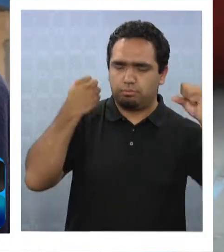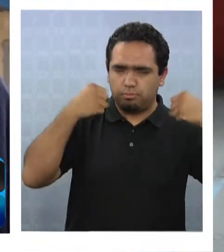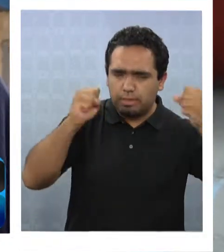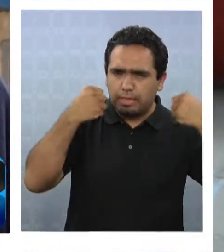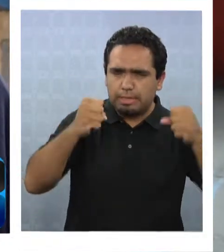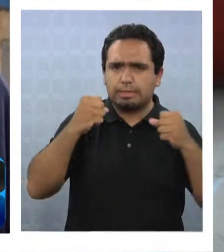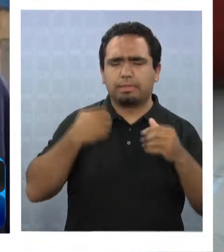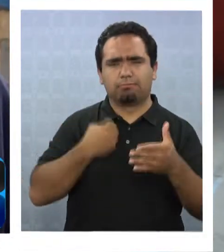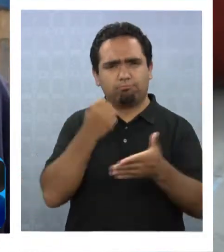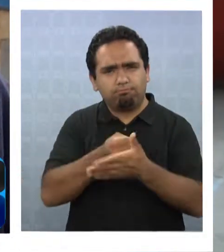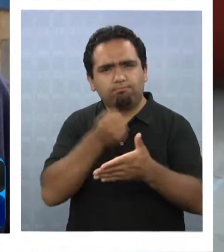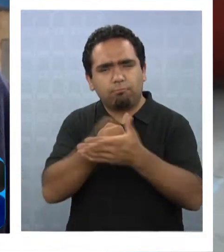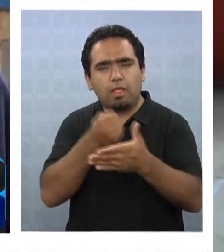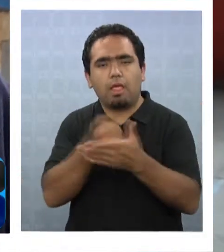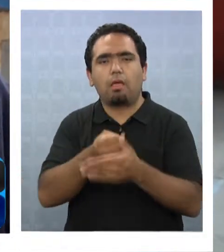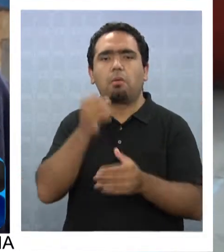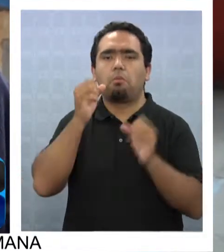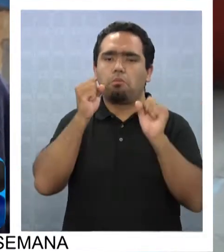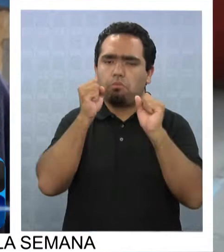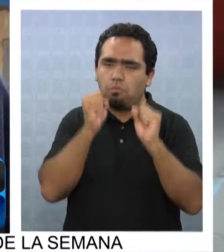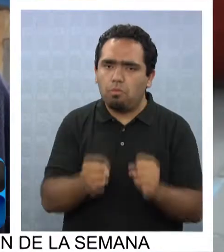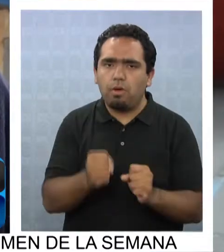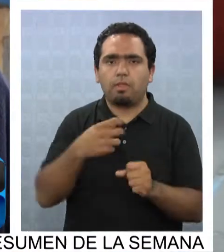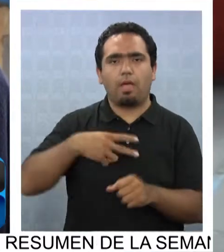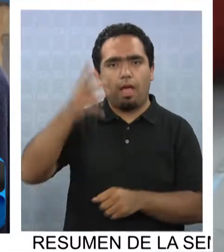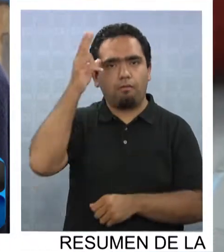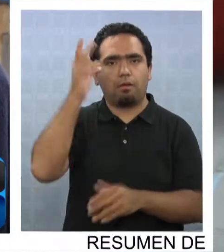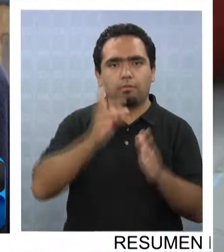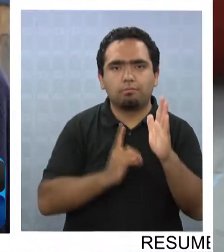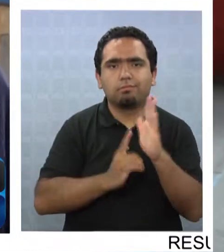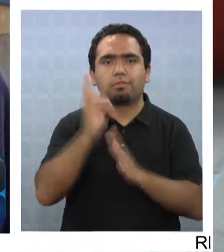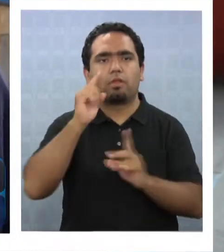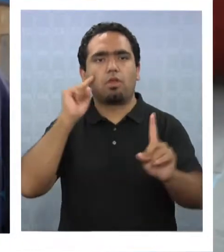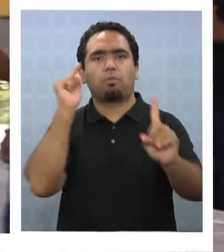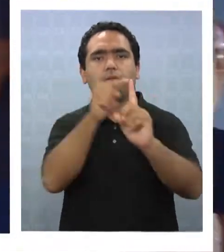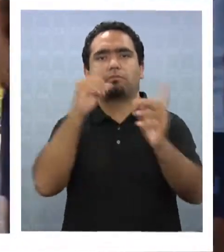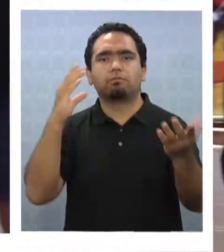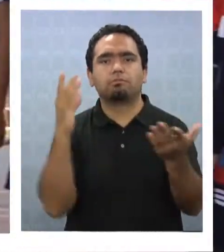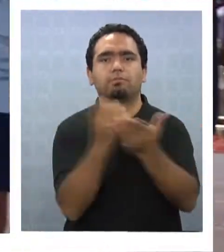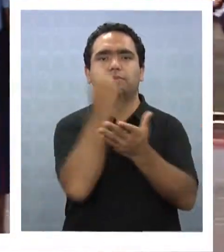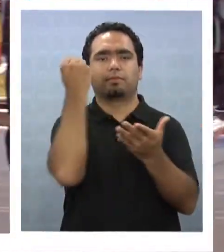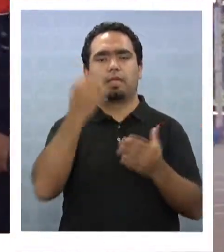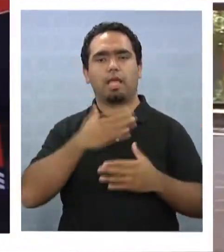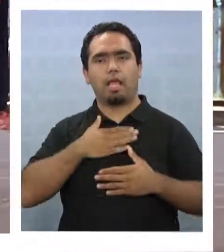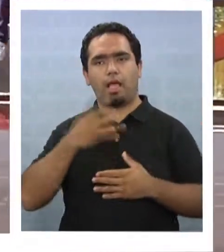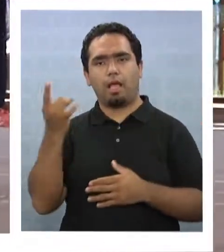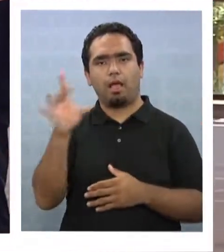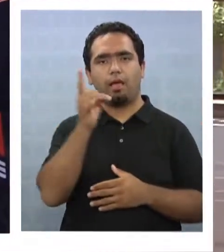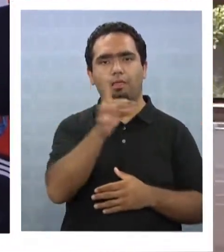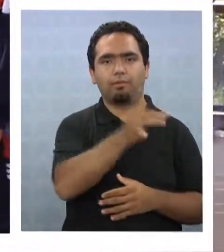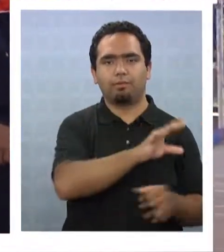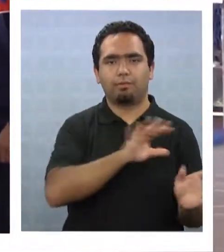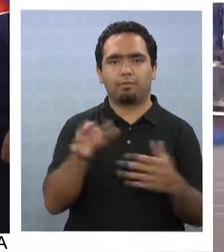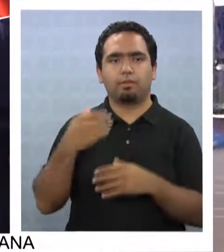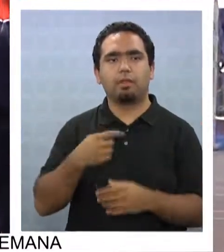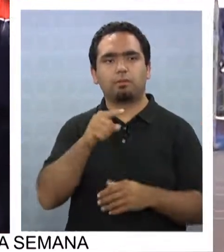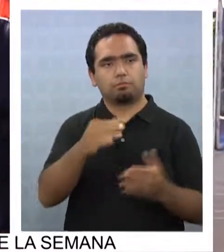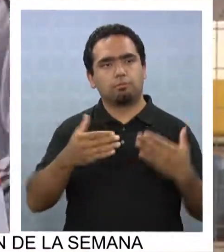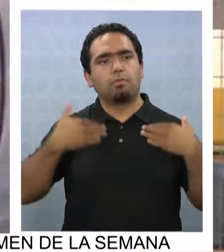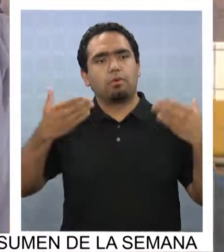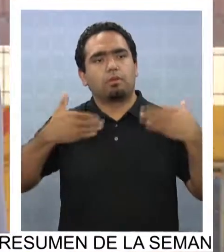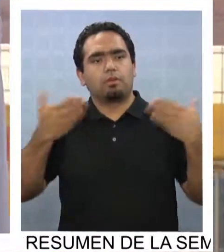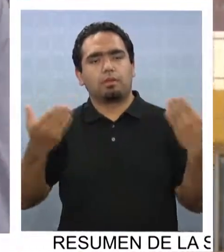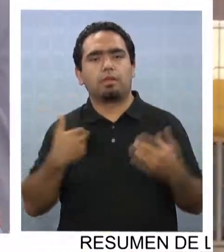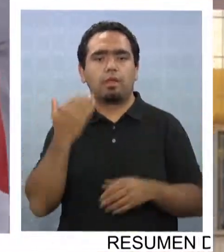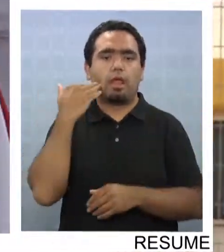perseverancia, con constancia se pueden llegar a lograr objetivos muy importantes en la vida personal de cada uno. Esta es una gran motivación, principalmente